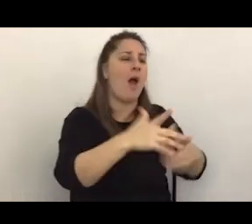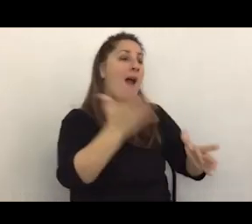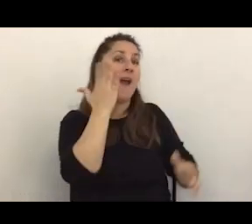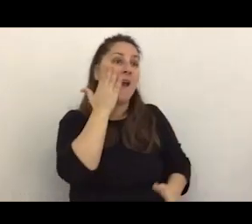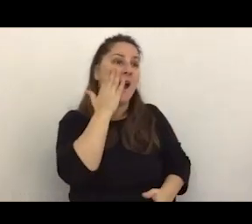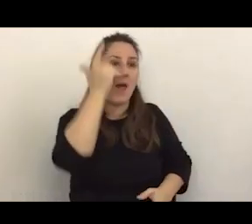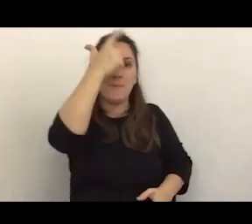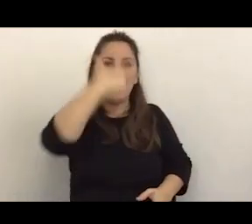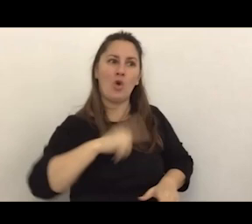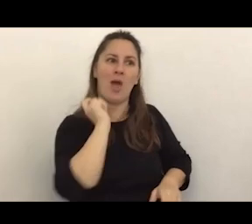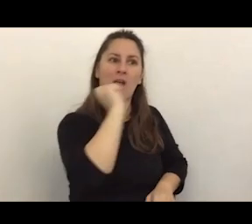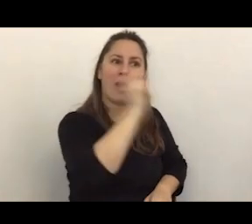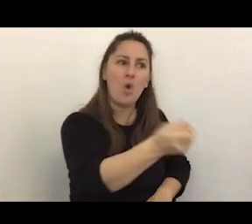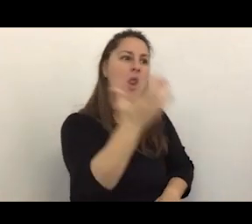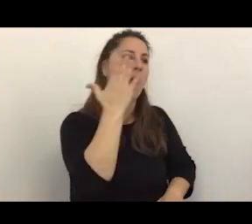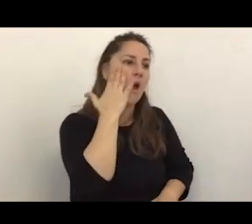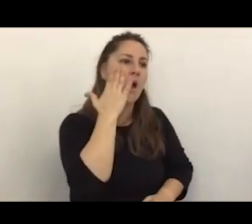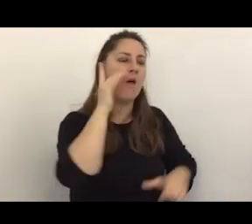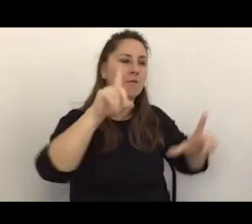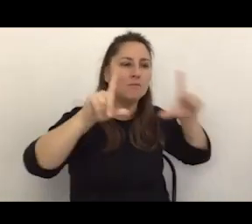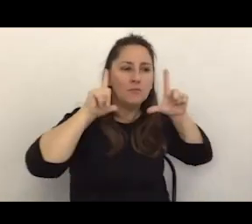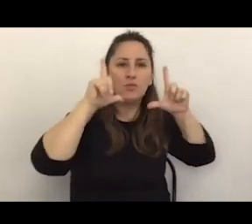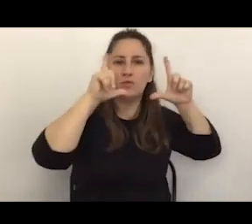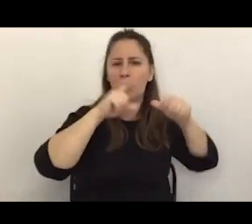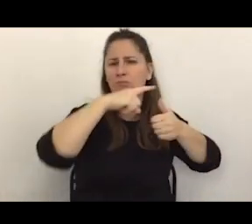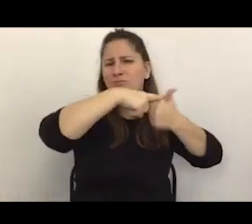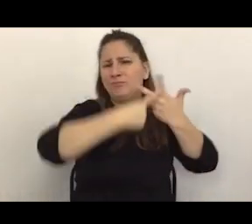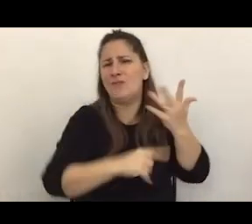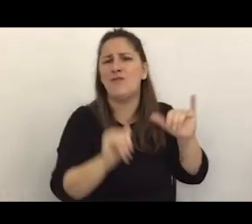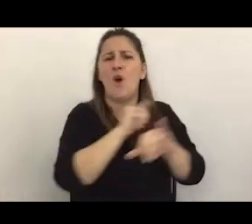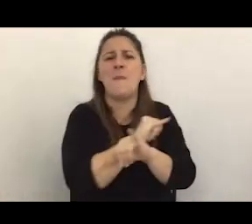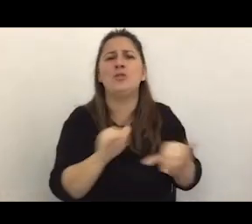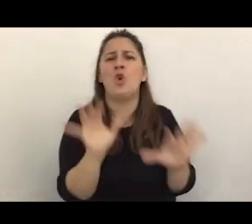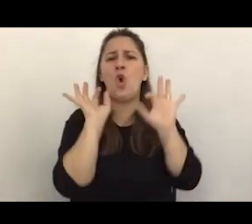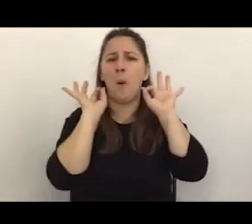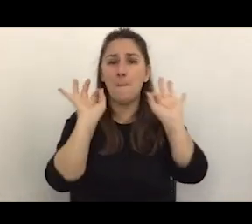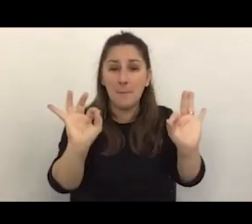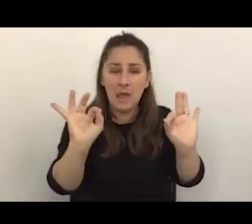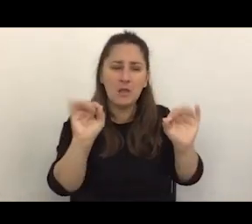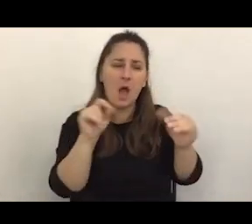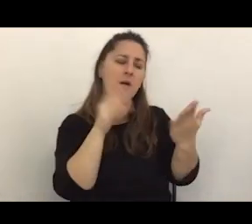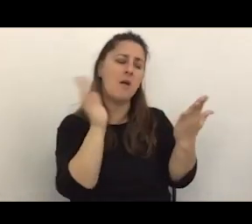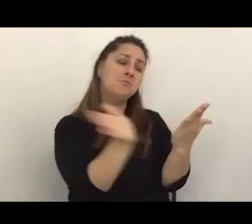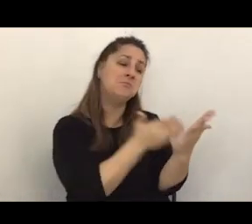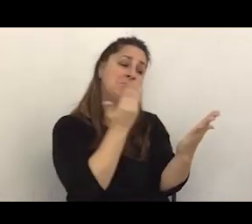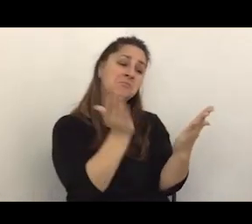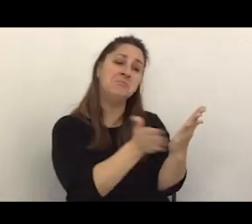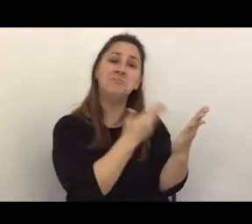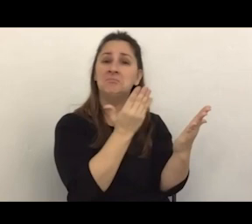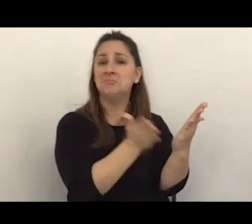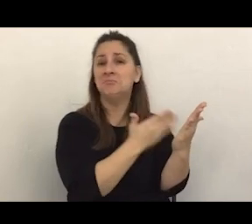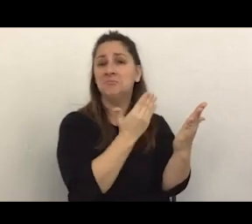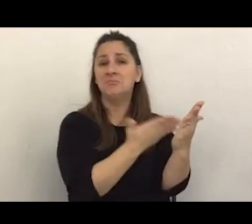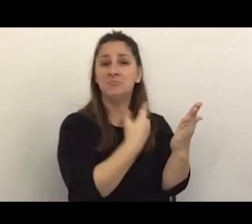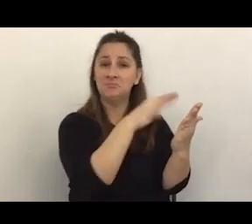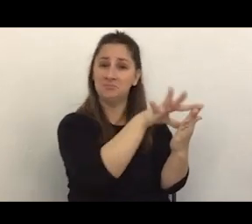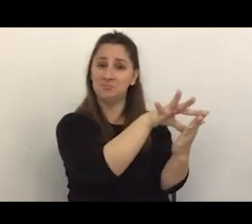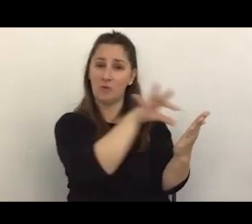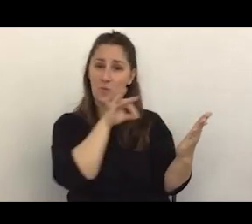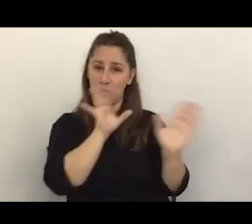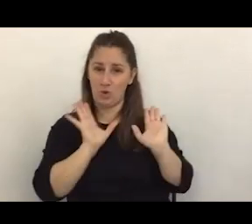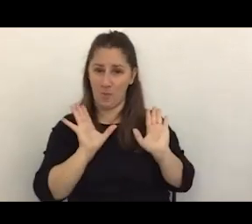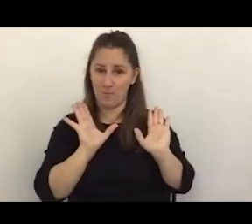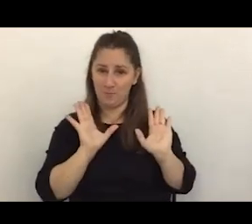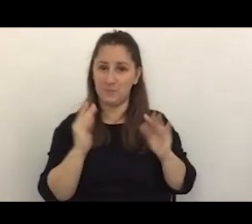señor y demás. ¿Sí? Donde, si se quiere, uno elige de ese menú de opciones.